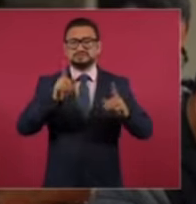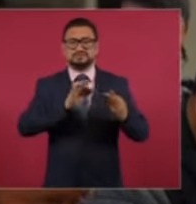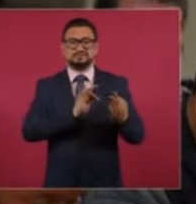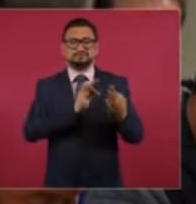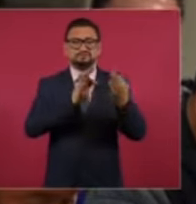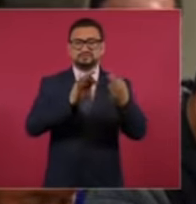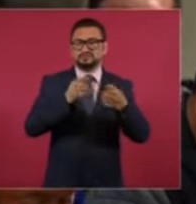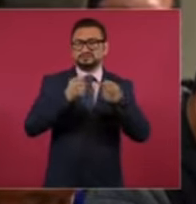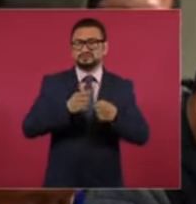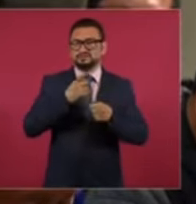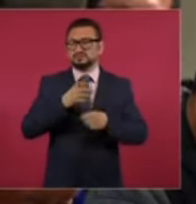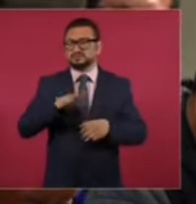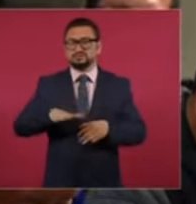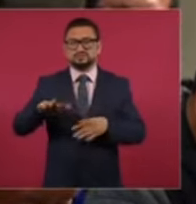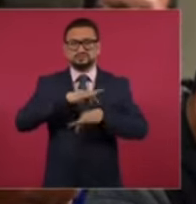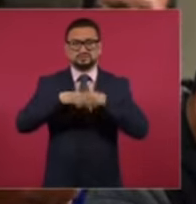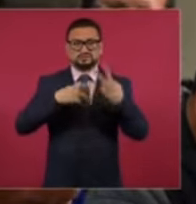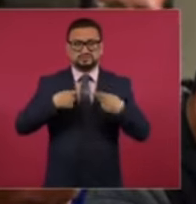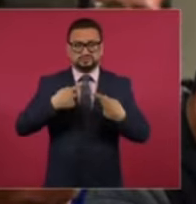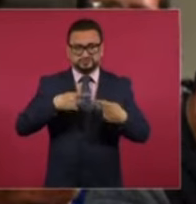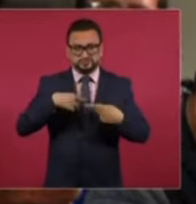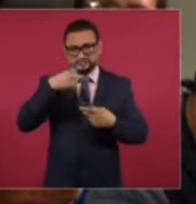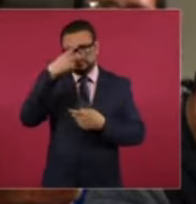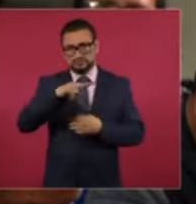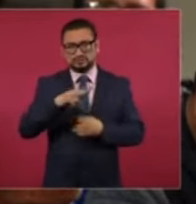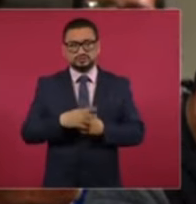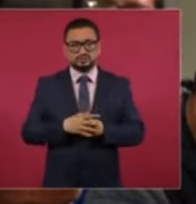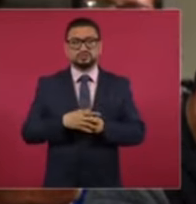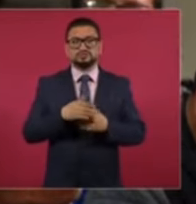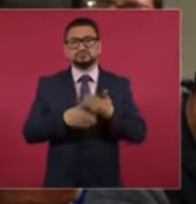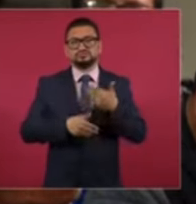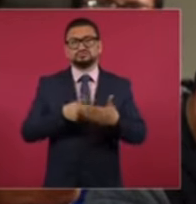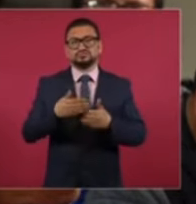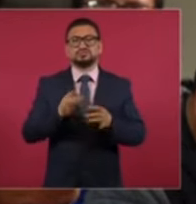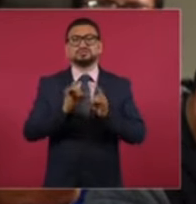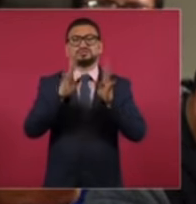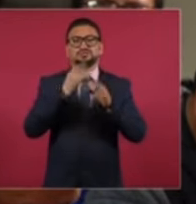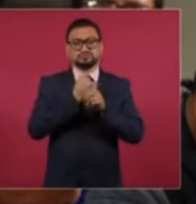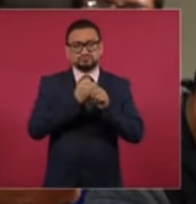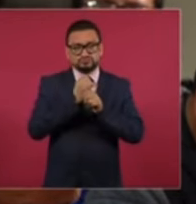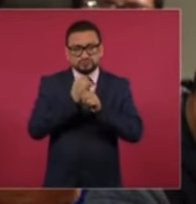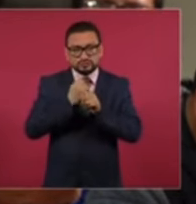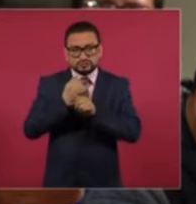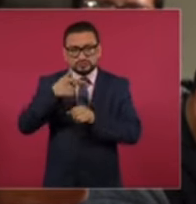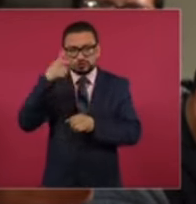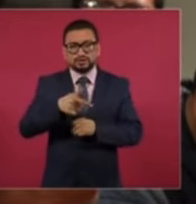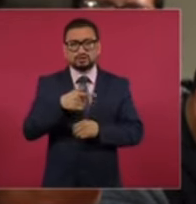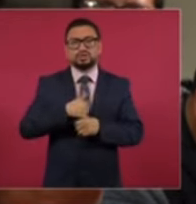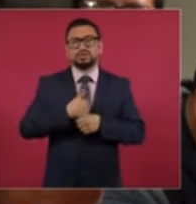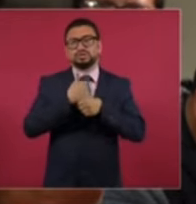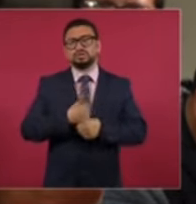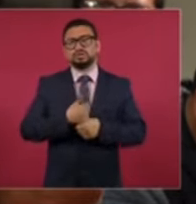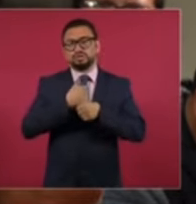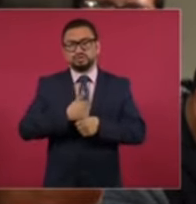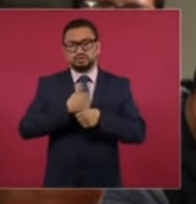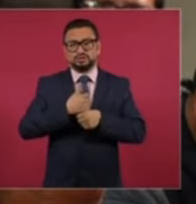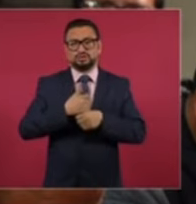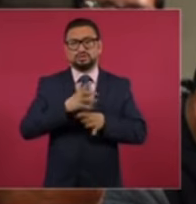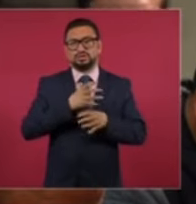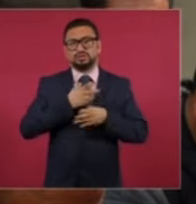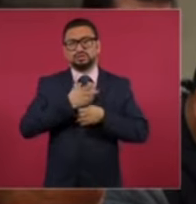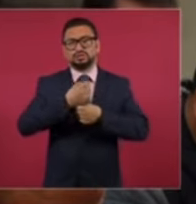seguridad patrimonial y salud de los mexicanos. En el curso de una de mis investigaciones me convertí en víctima de una privación de la